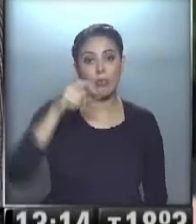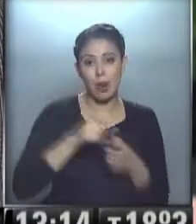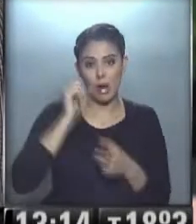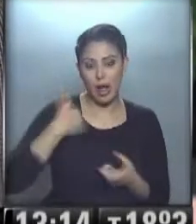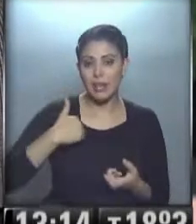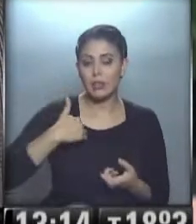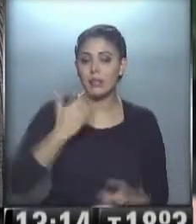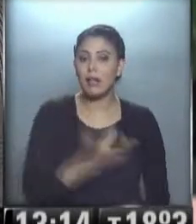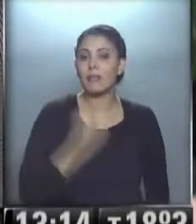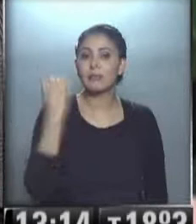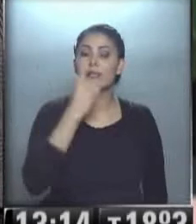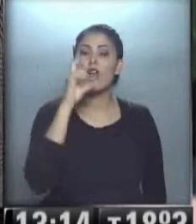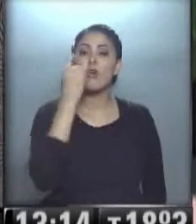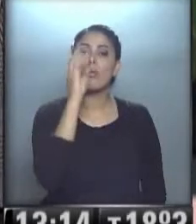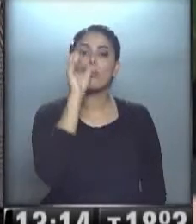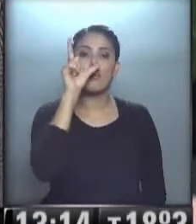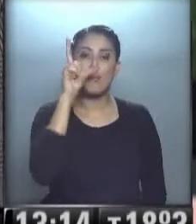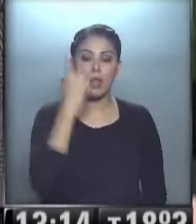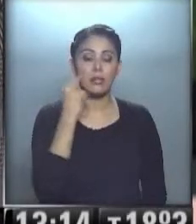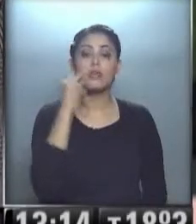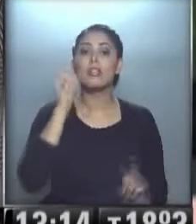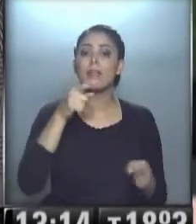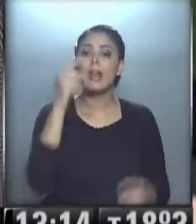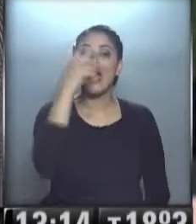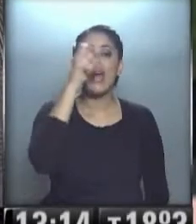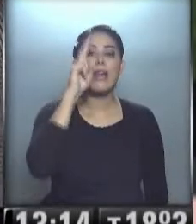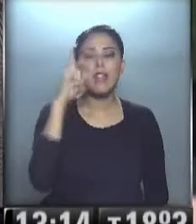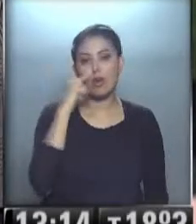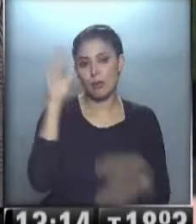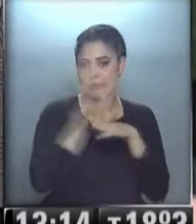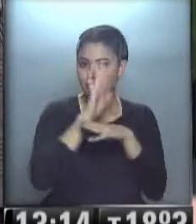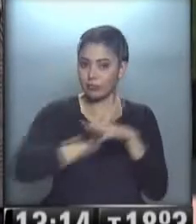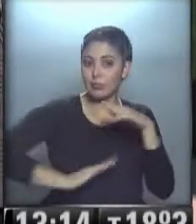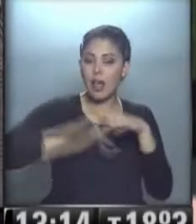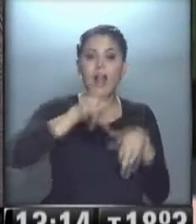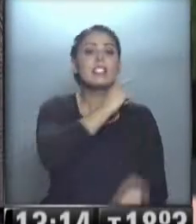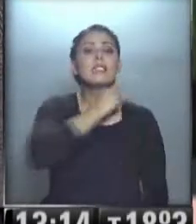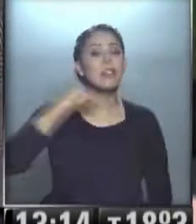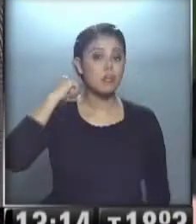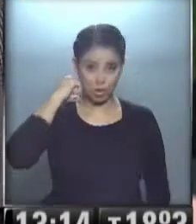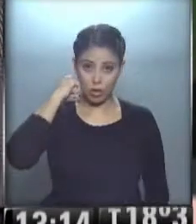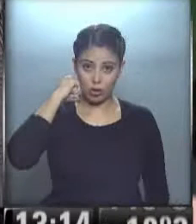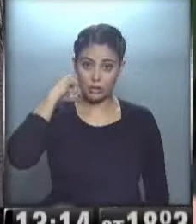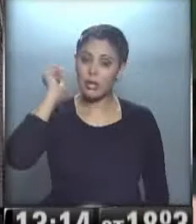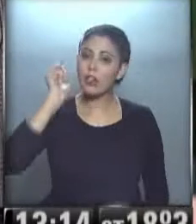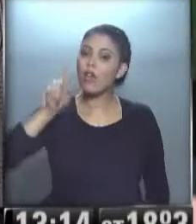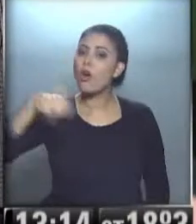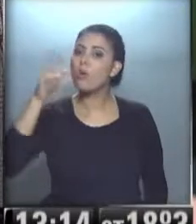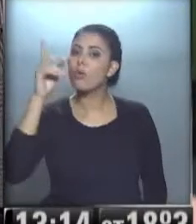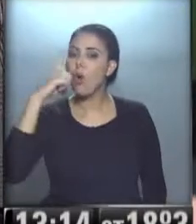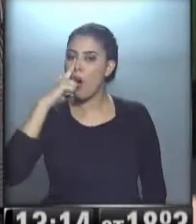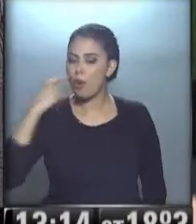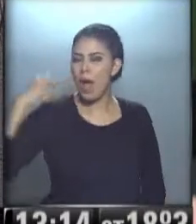dirigida por Marcelo Páez Cubels. Y lo tiene a Gonzalo Heredia como protagonista, interpretando a un sacerdote con quien se confiesa un